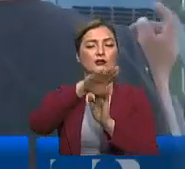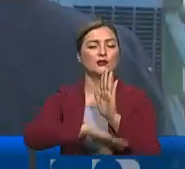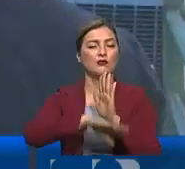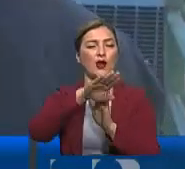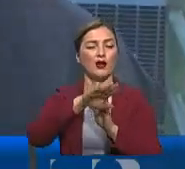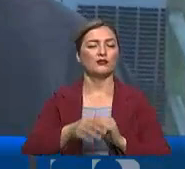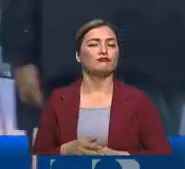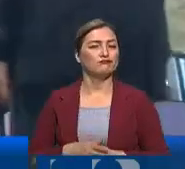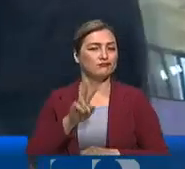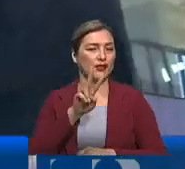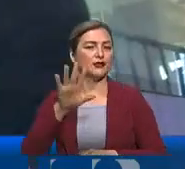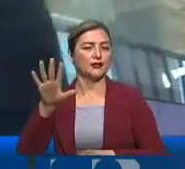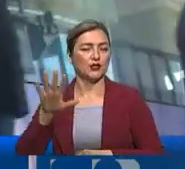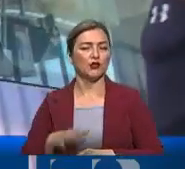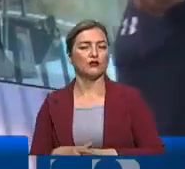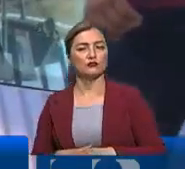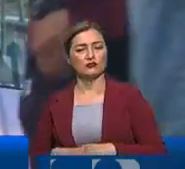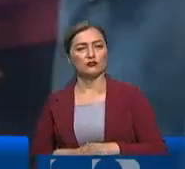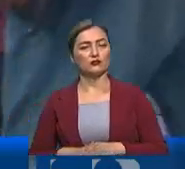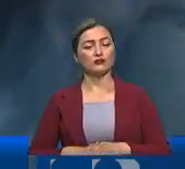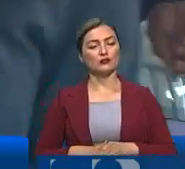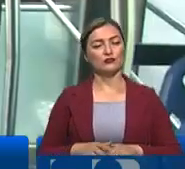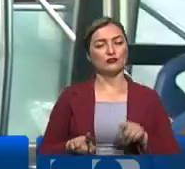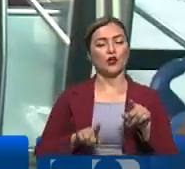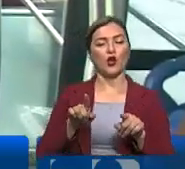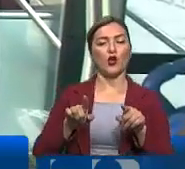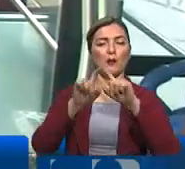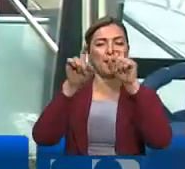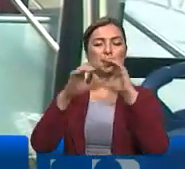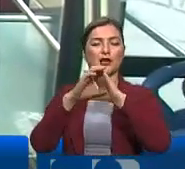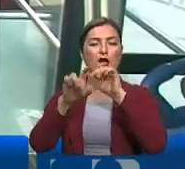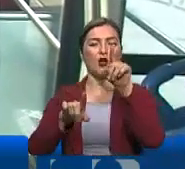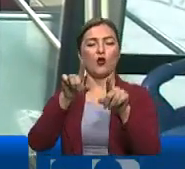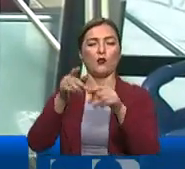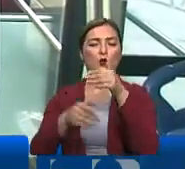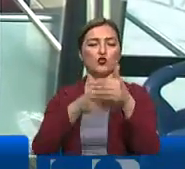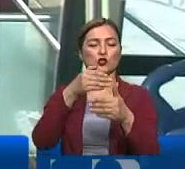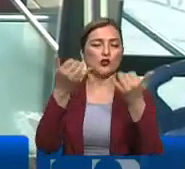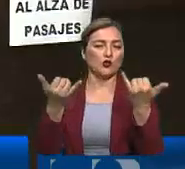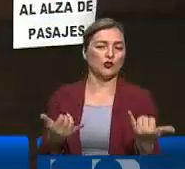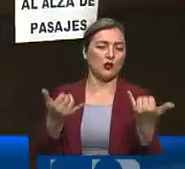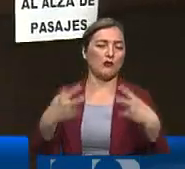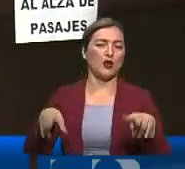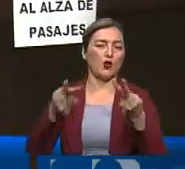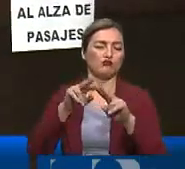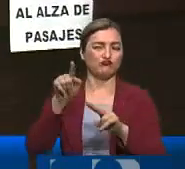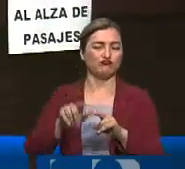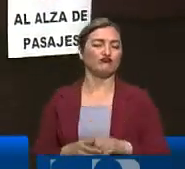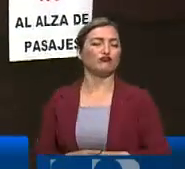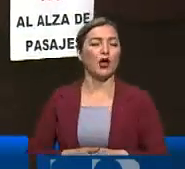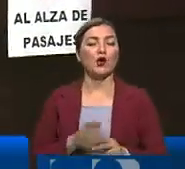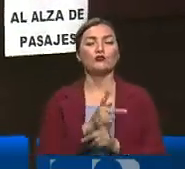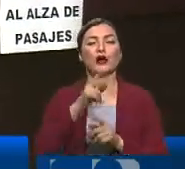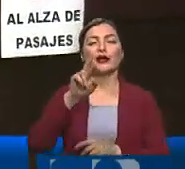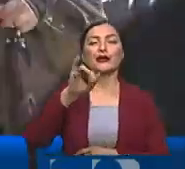del transporte a 25, como aún mantienen algunas operadoras que están en proceso de actualizar la tarifa. Según el concejal